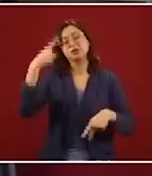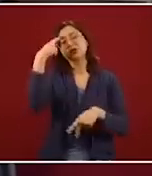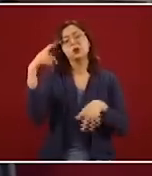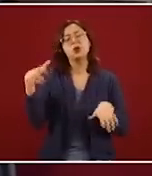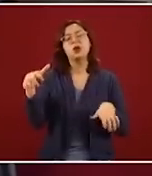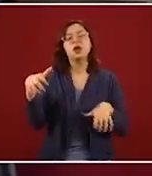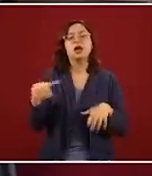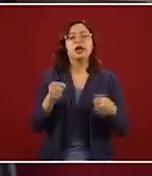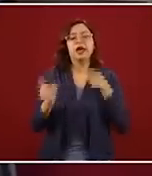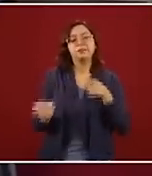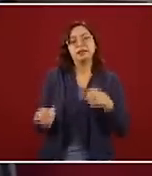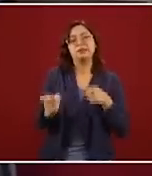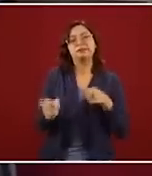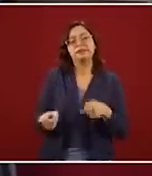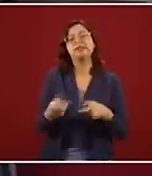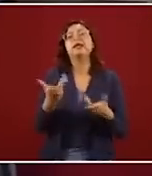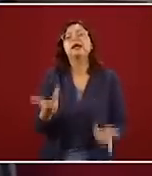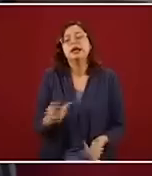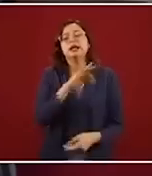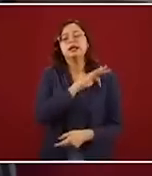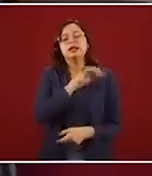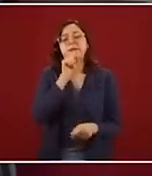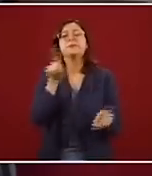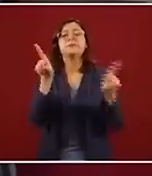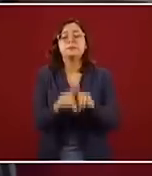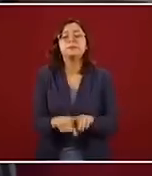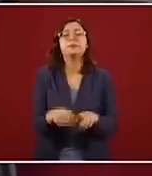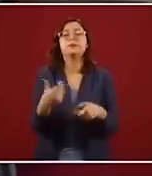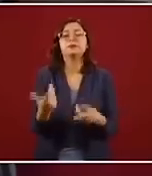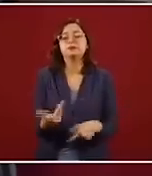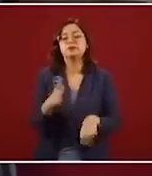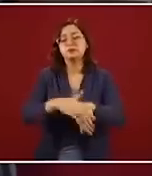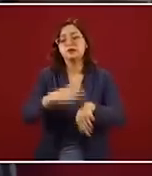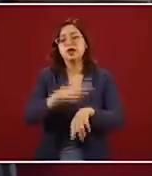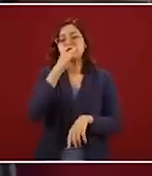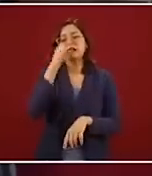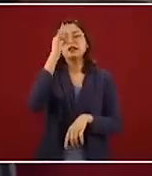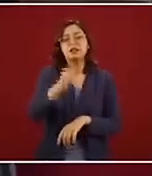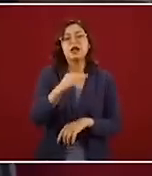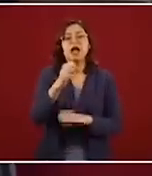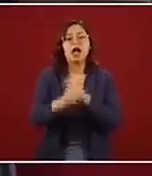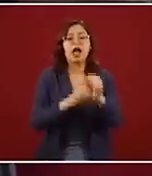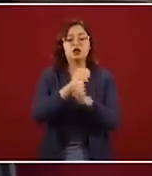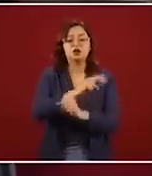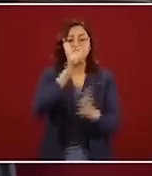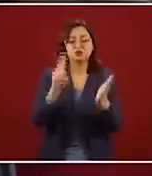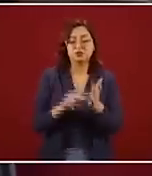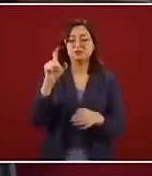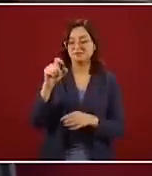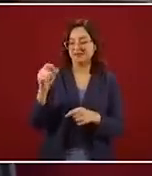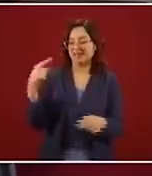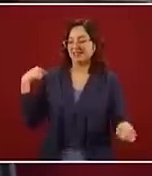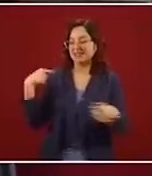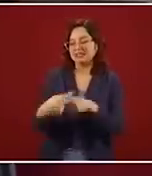Entonces quisiera hacerle un llamado. Y por otro lado, quería yo preguntarle si los niños que nacieron en el 2020 en